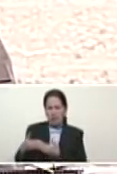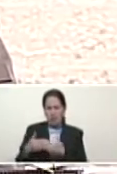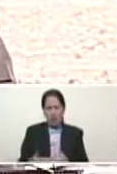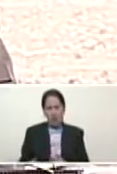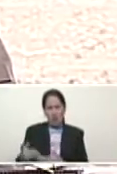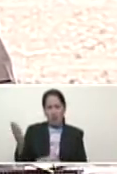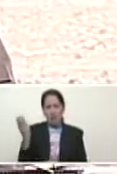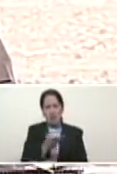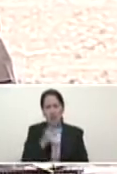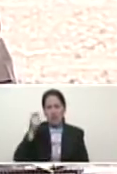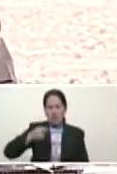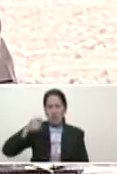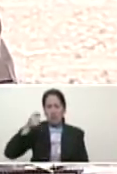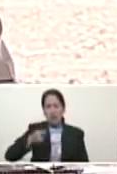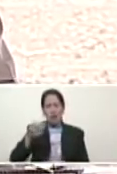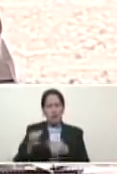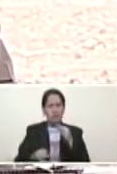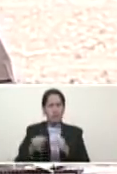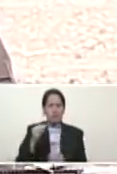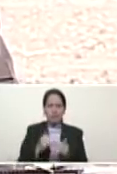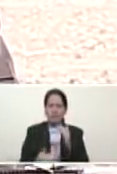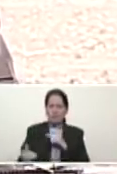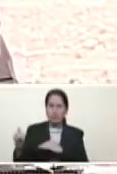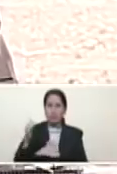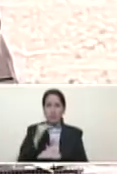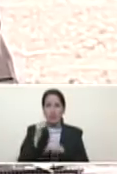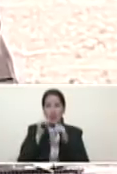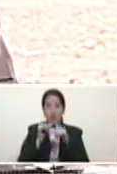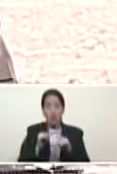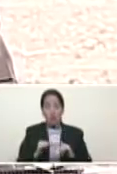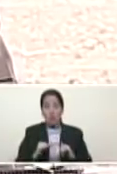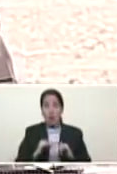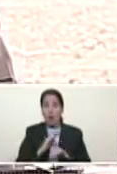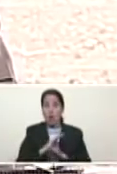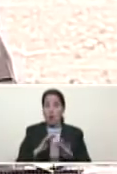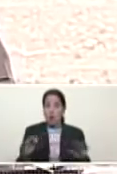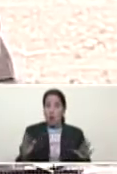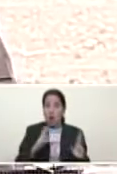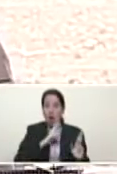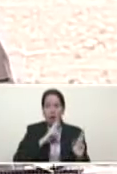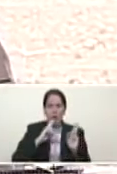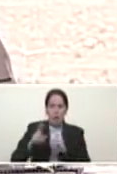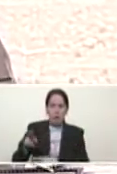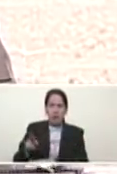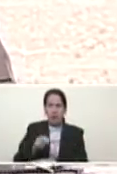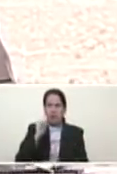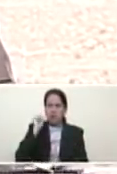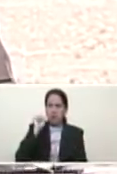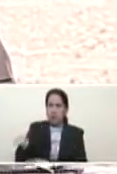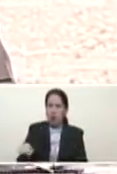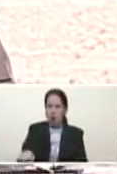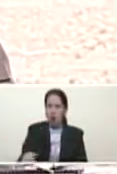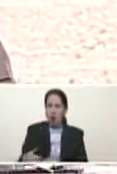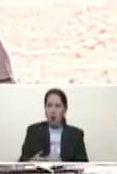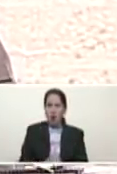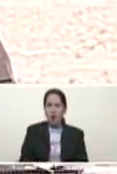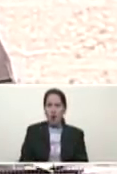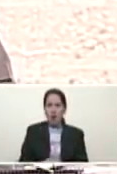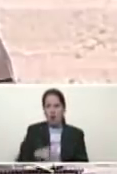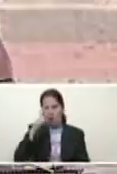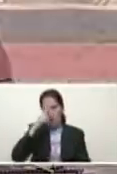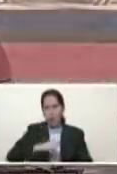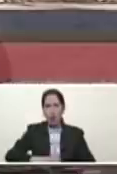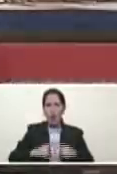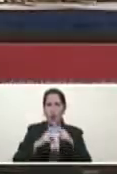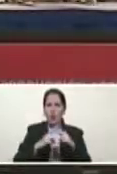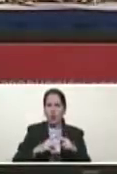Ya el Tribunal Supremo de Justicia, me han informado, ha dado una respuesta contundente de honorabilidad,